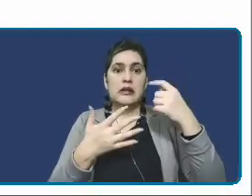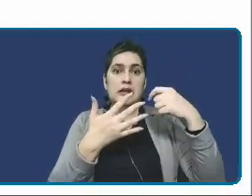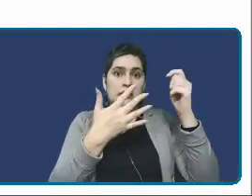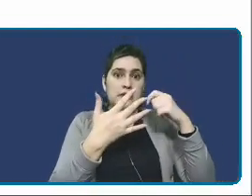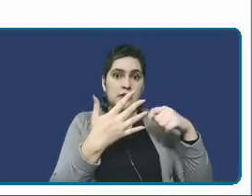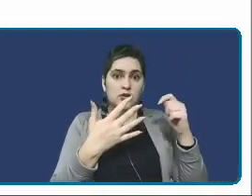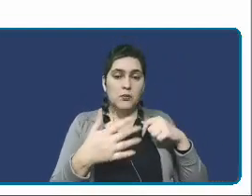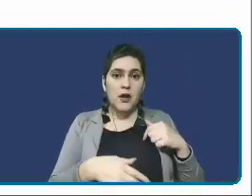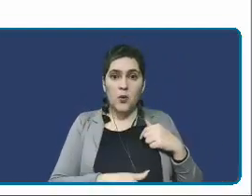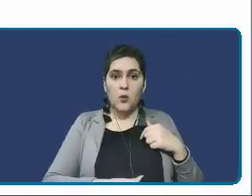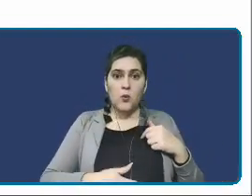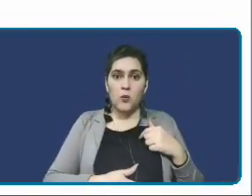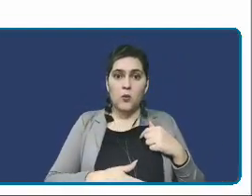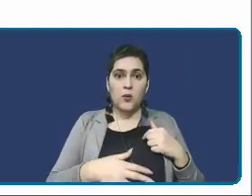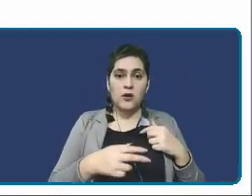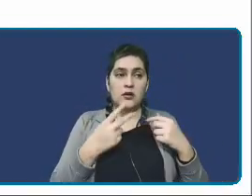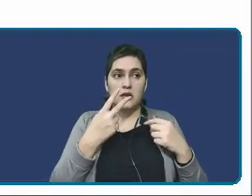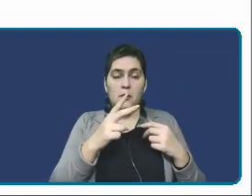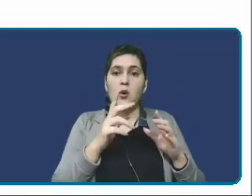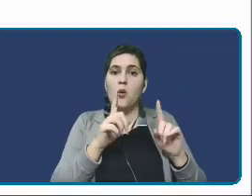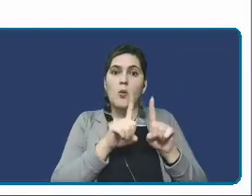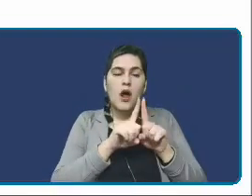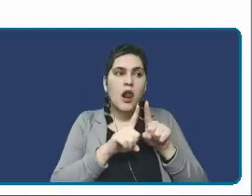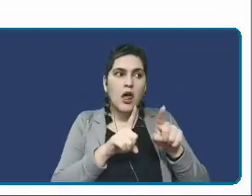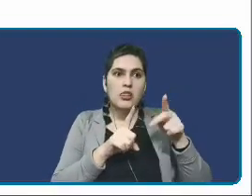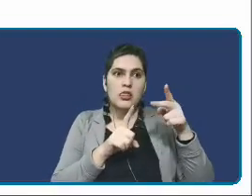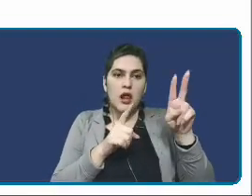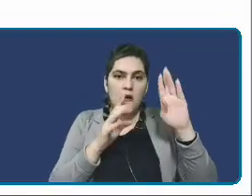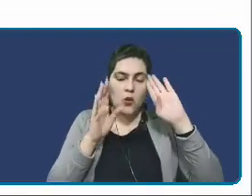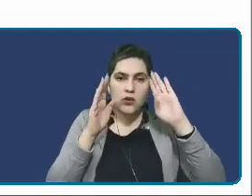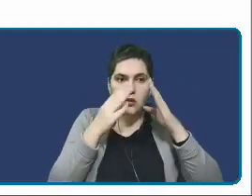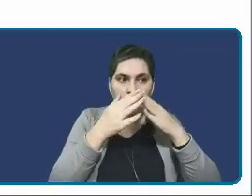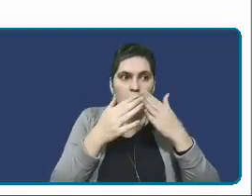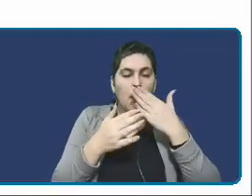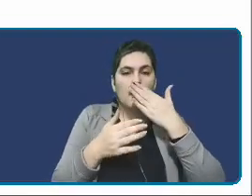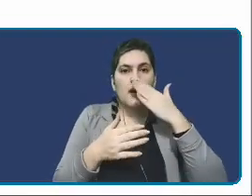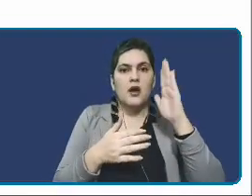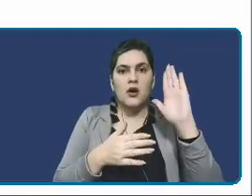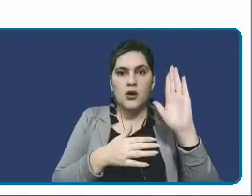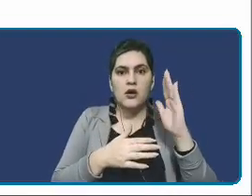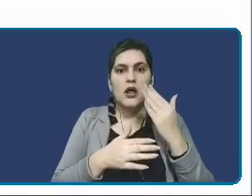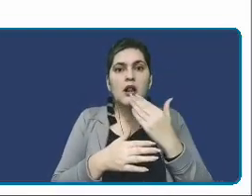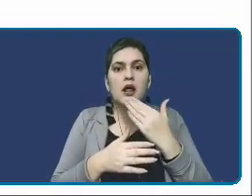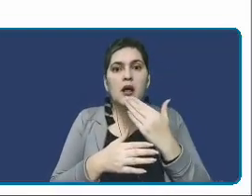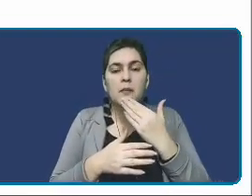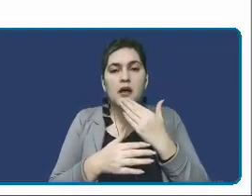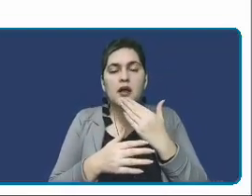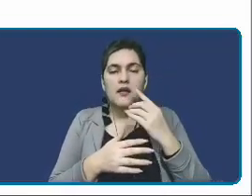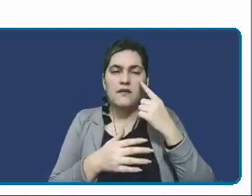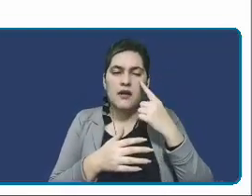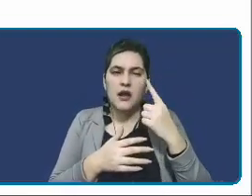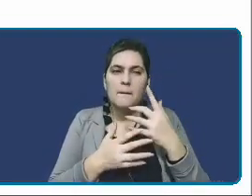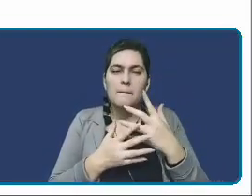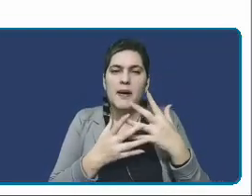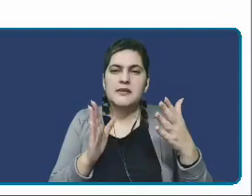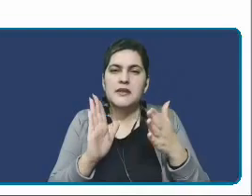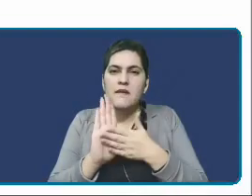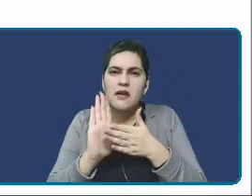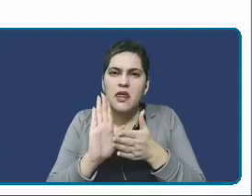síntomas propios de autismo. También hay mucha evidencia, un 25%,